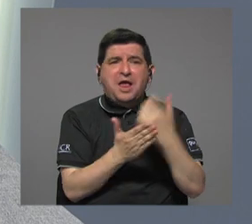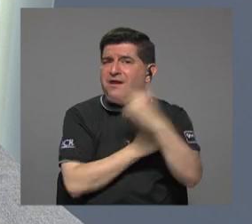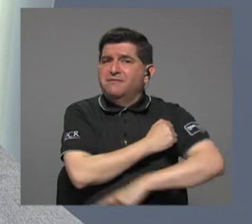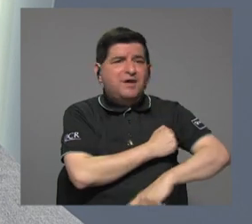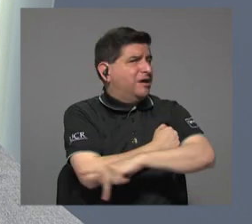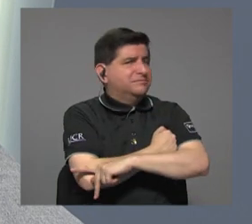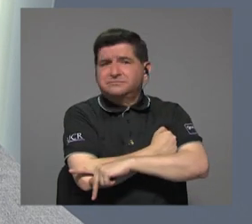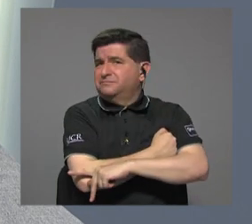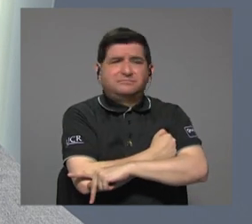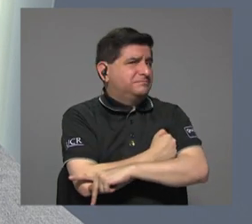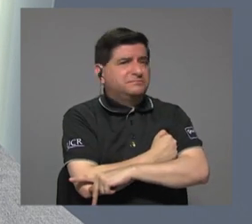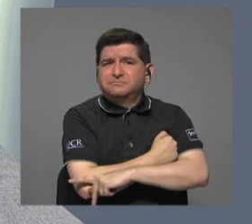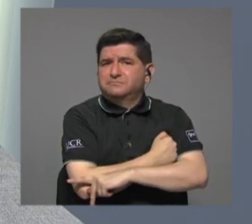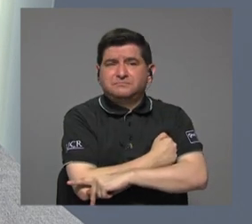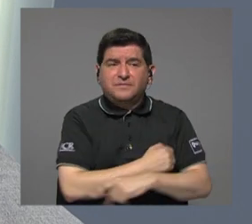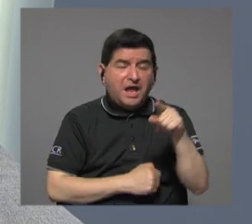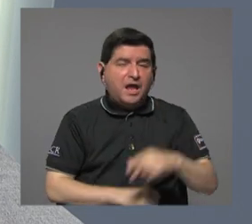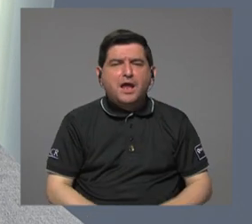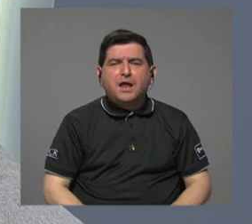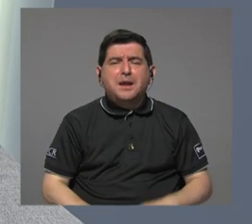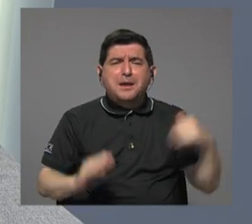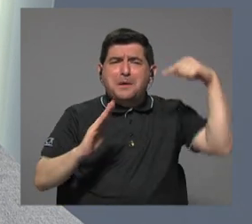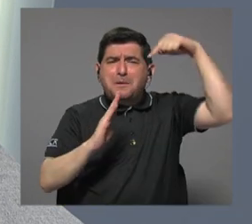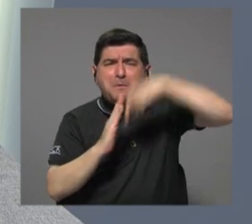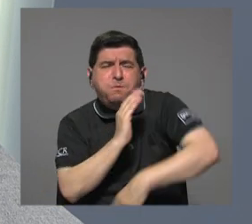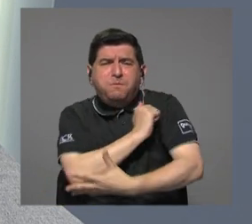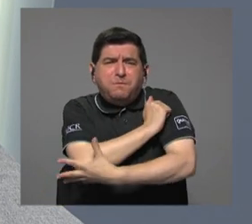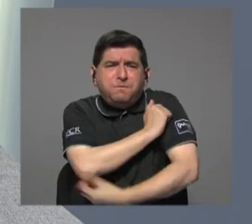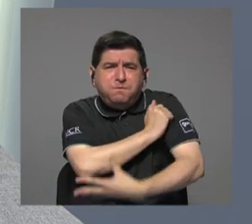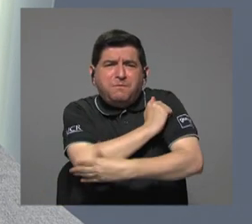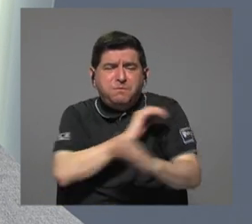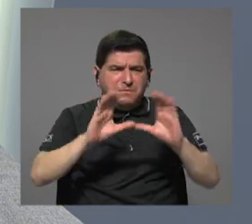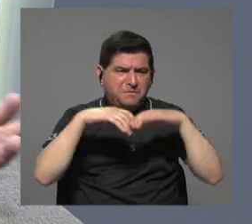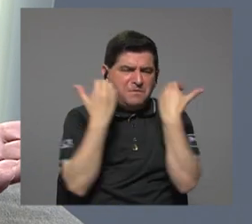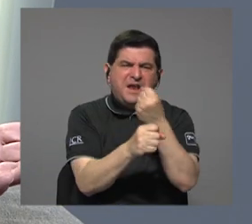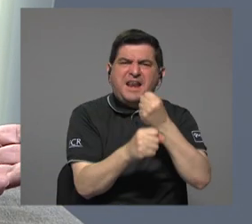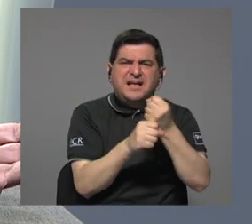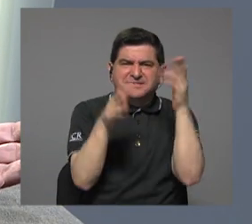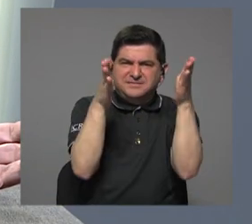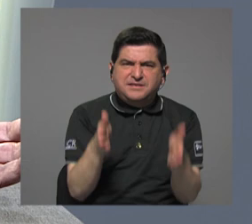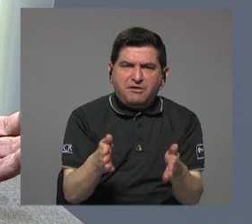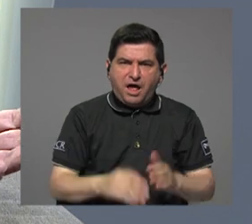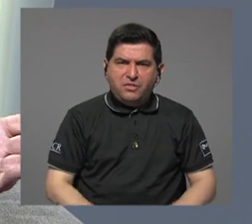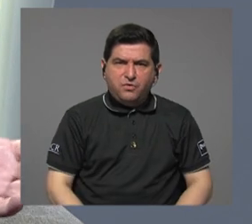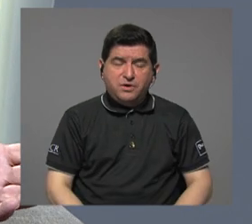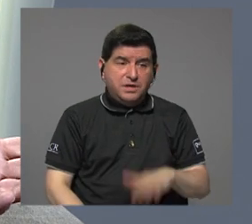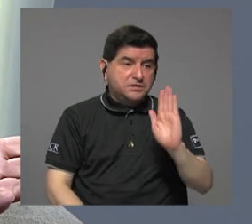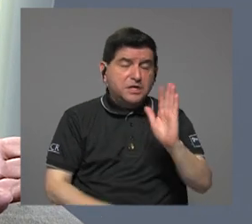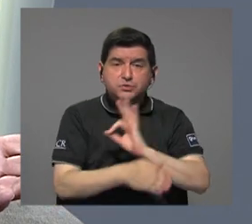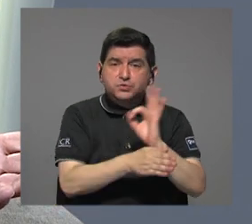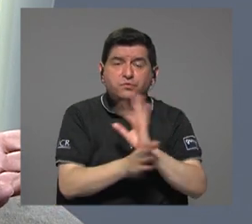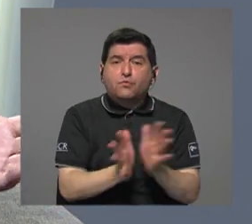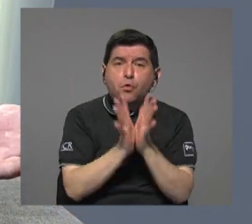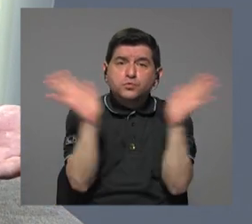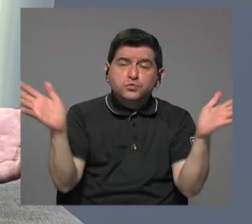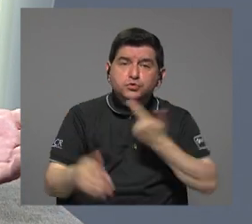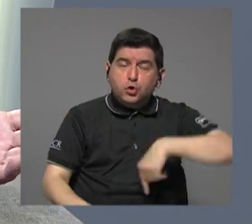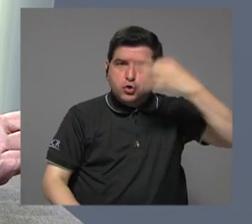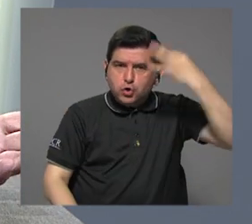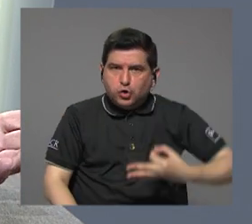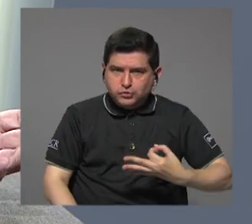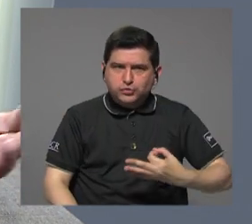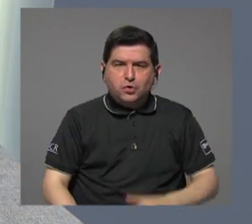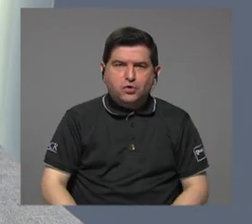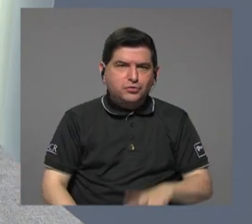país sino más bien viene empobrecer a una clase trabajadora en la función pública que nosotros creemos